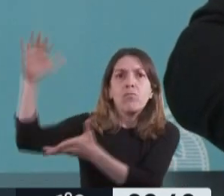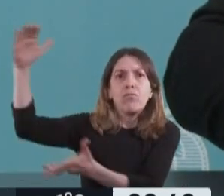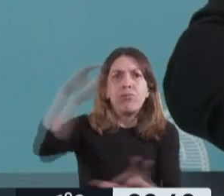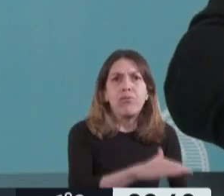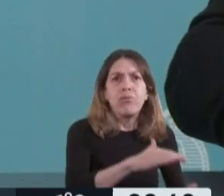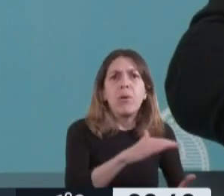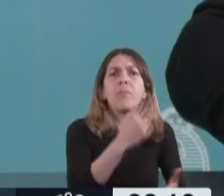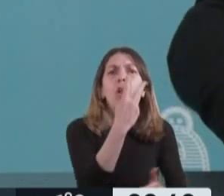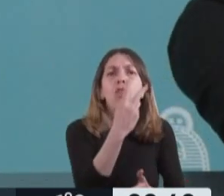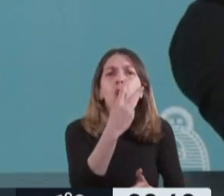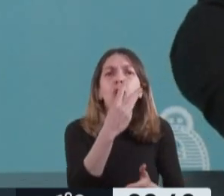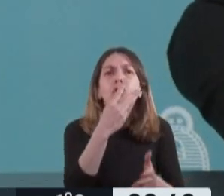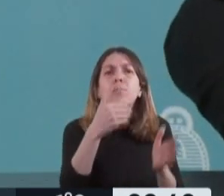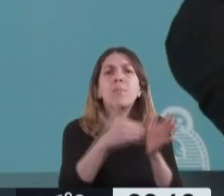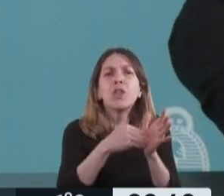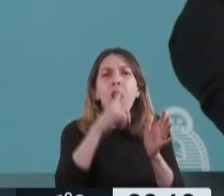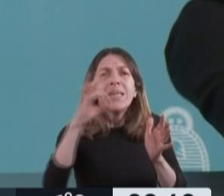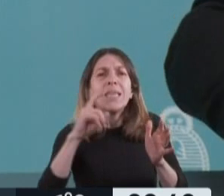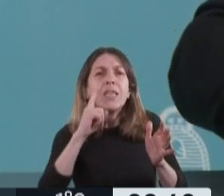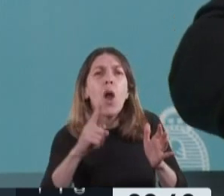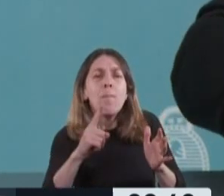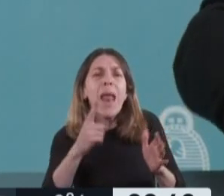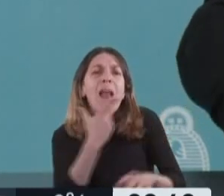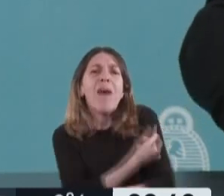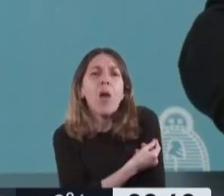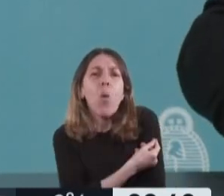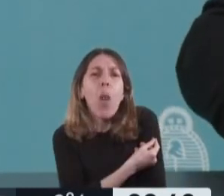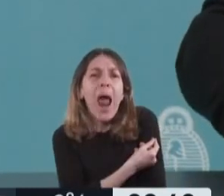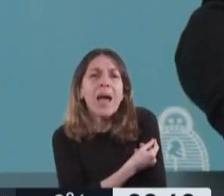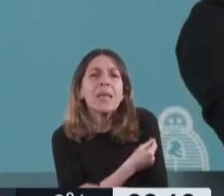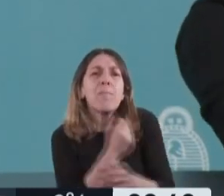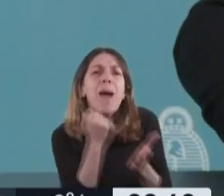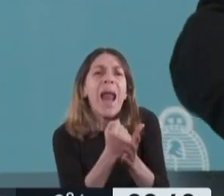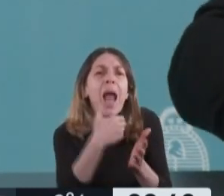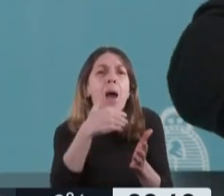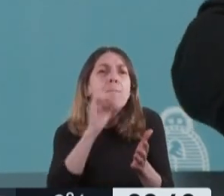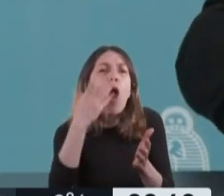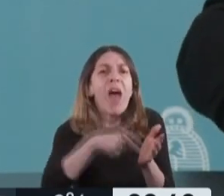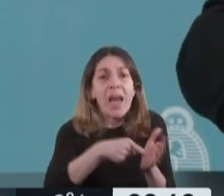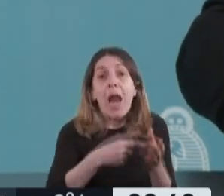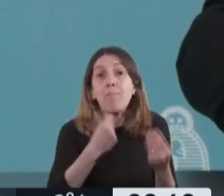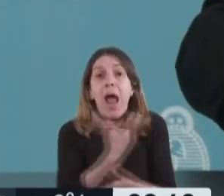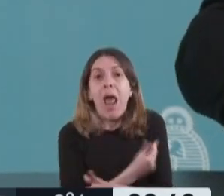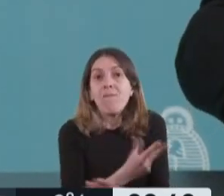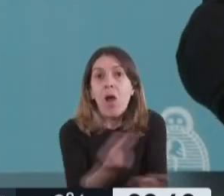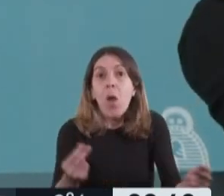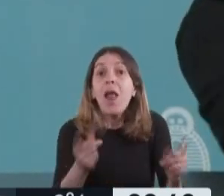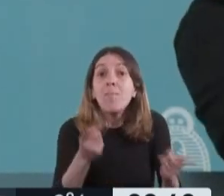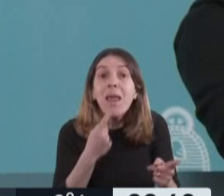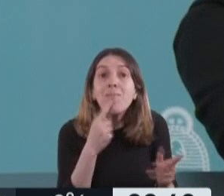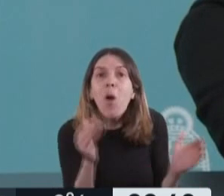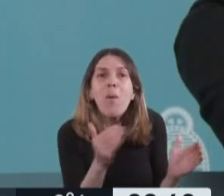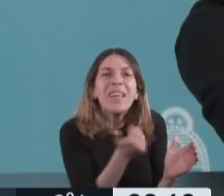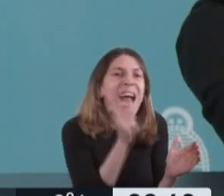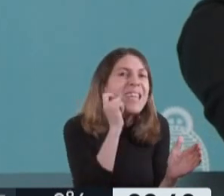2.7 millones de la vacuna moderna para empezar esta estrategia de vacunación entre 6 meses y 3